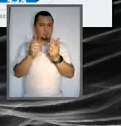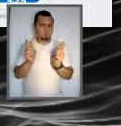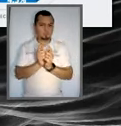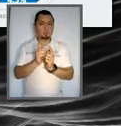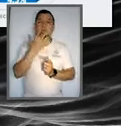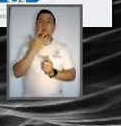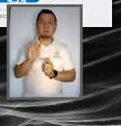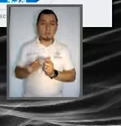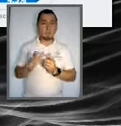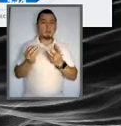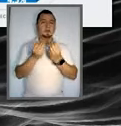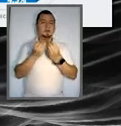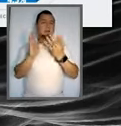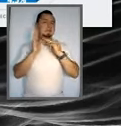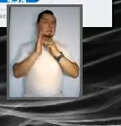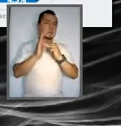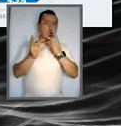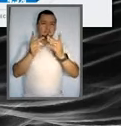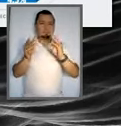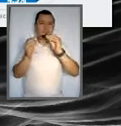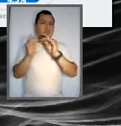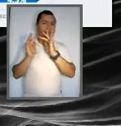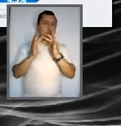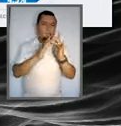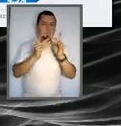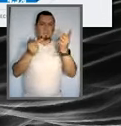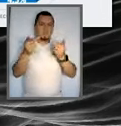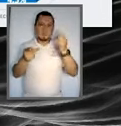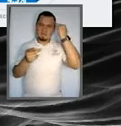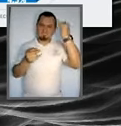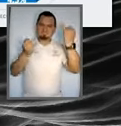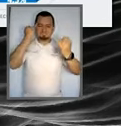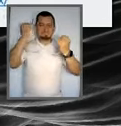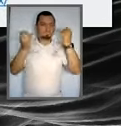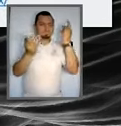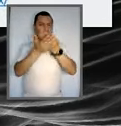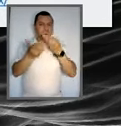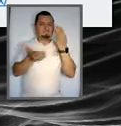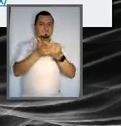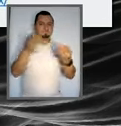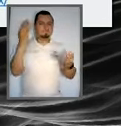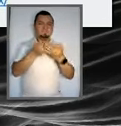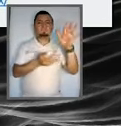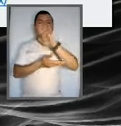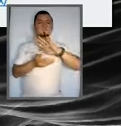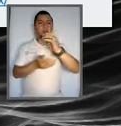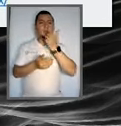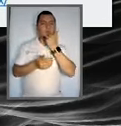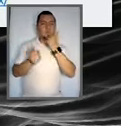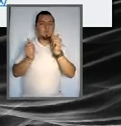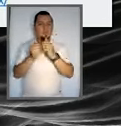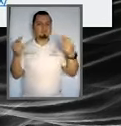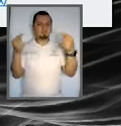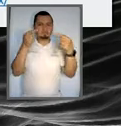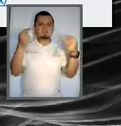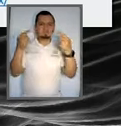de WhatsApp, pasando por redes sociales y ya plataformas dinámicas que mantienen la comunicación constante con los alumnos.